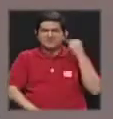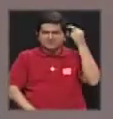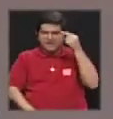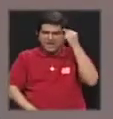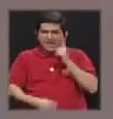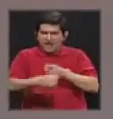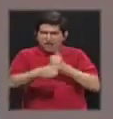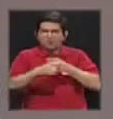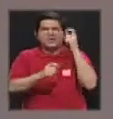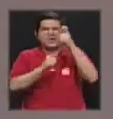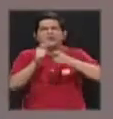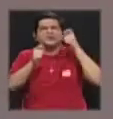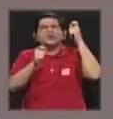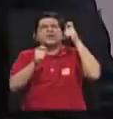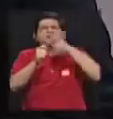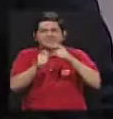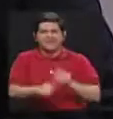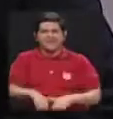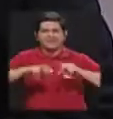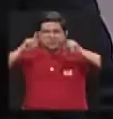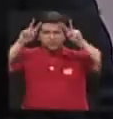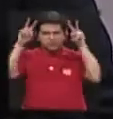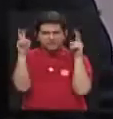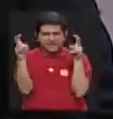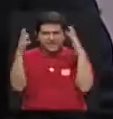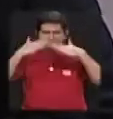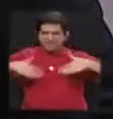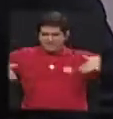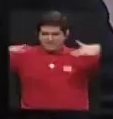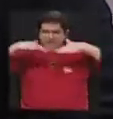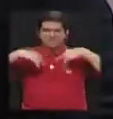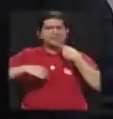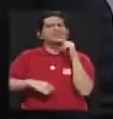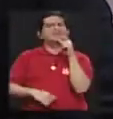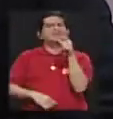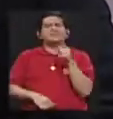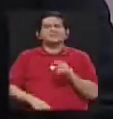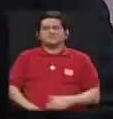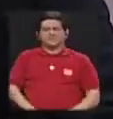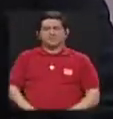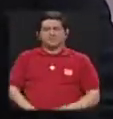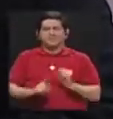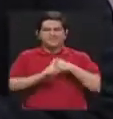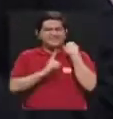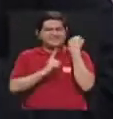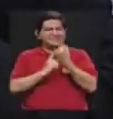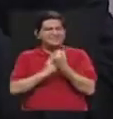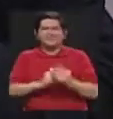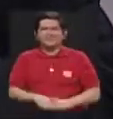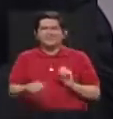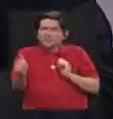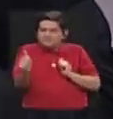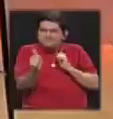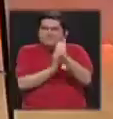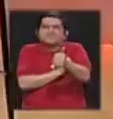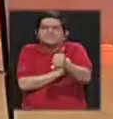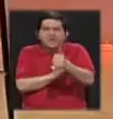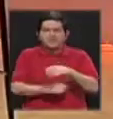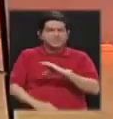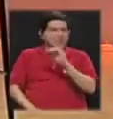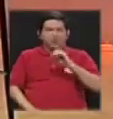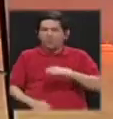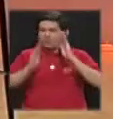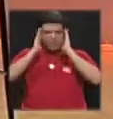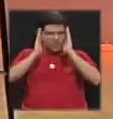chino. Exactamente, digamos, en el tema ambiental, ¿cómo dice usted que se está sobrepasando, claro, o ignorando